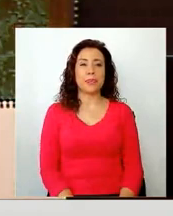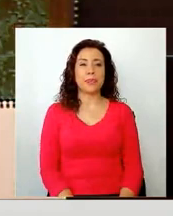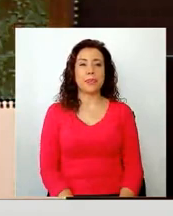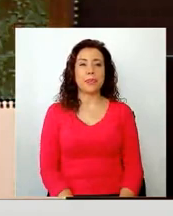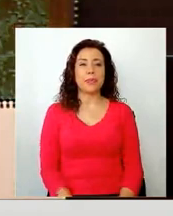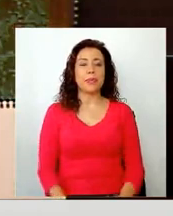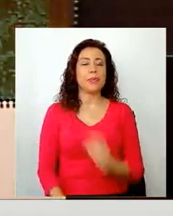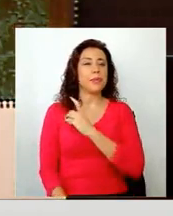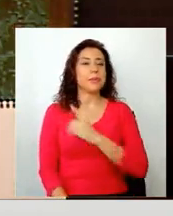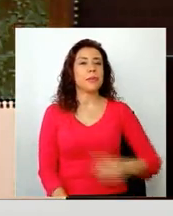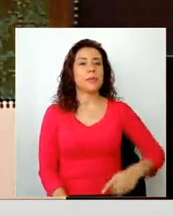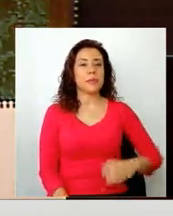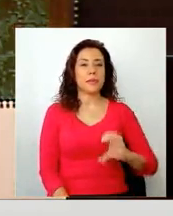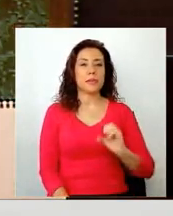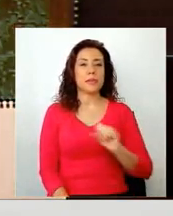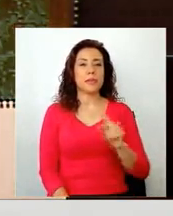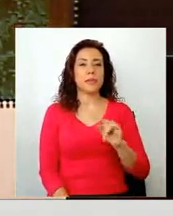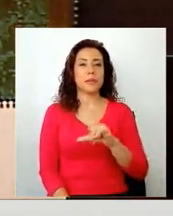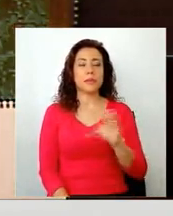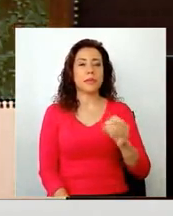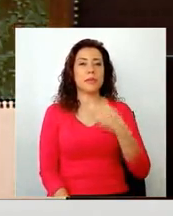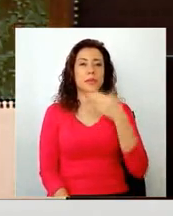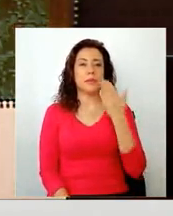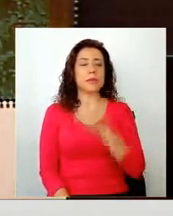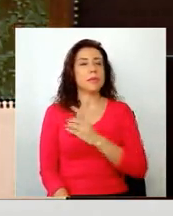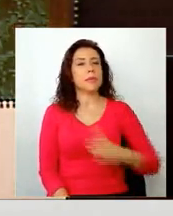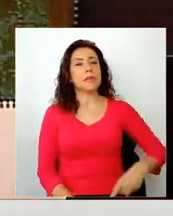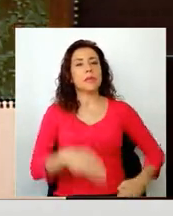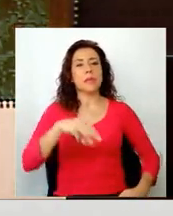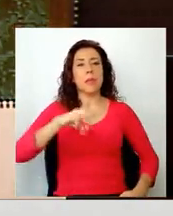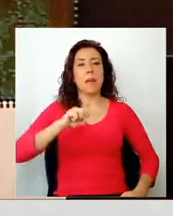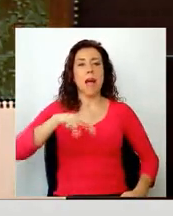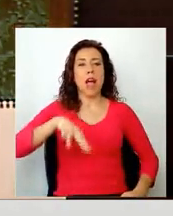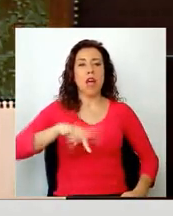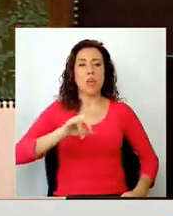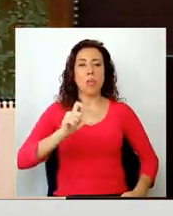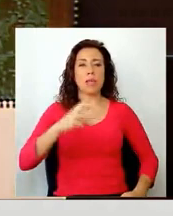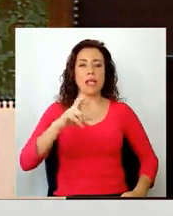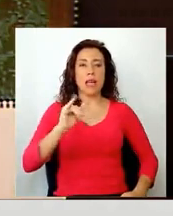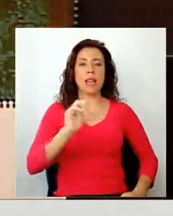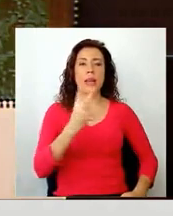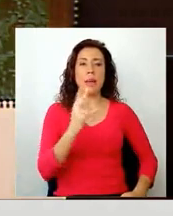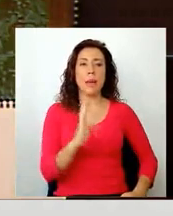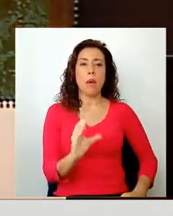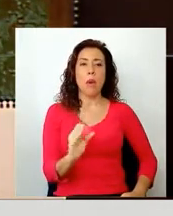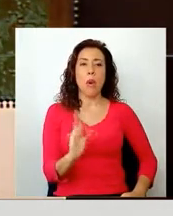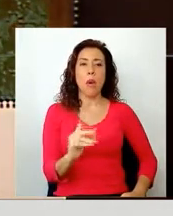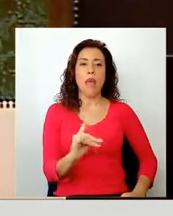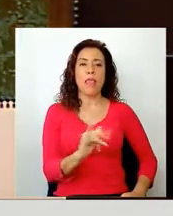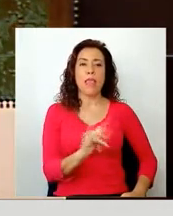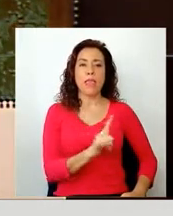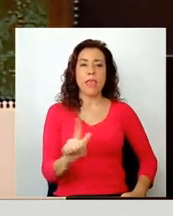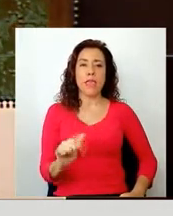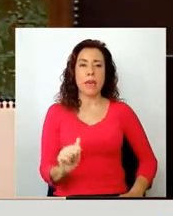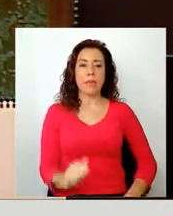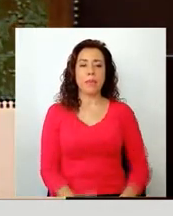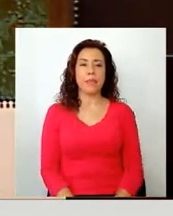continuación tiene la palabra el diputado Daniel manuteri luego el diputado Sergio badilla diputado manucelli